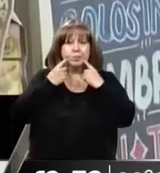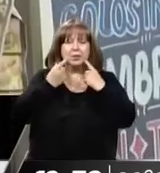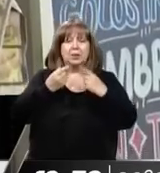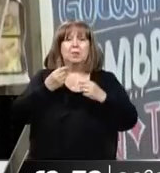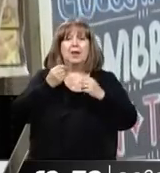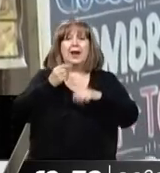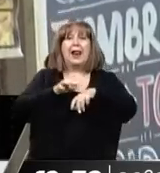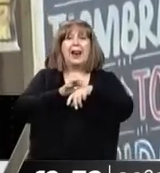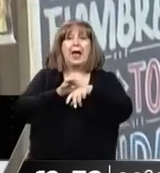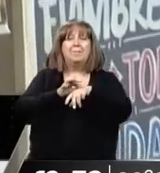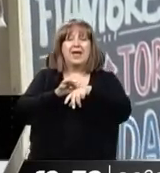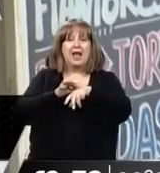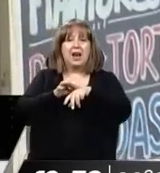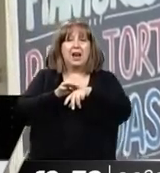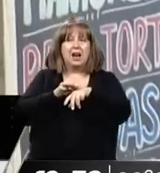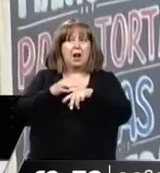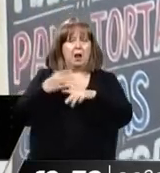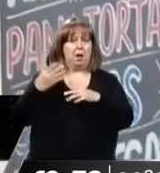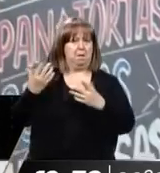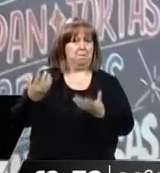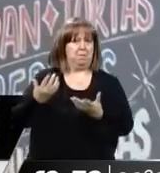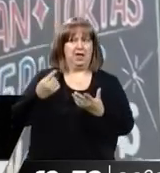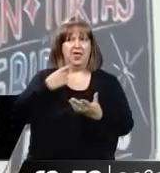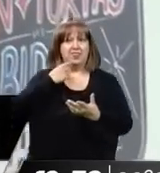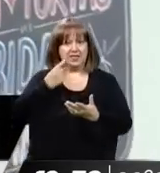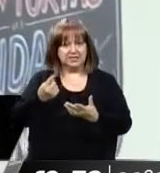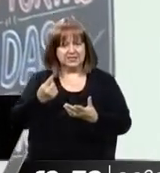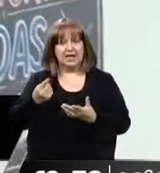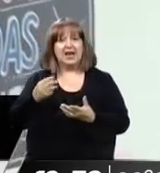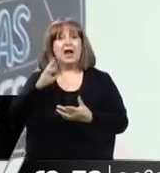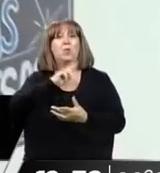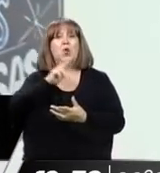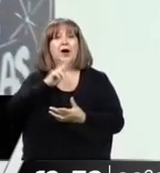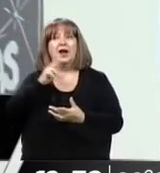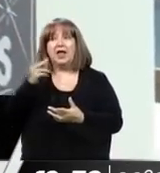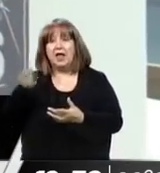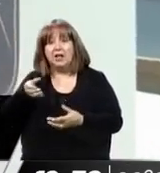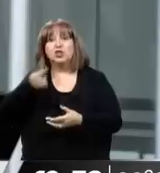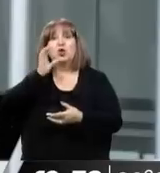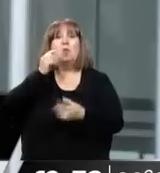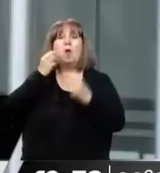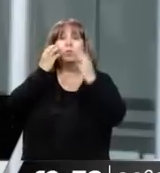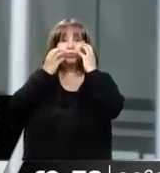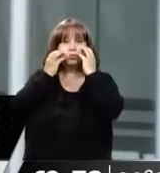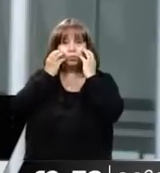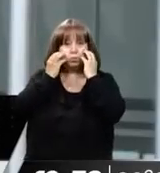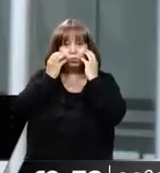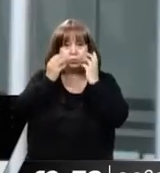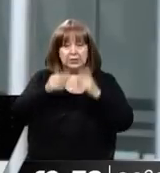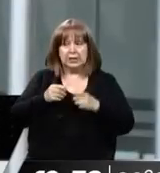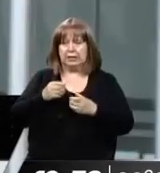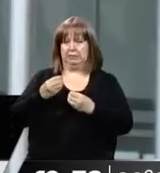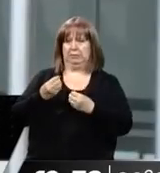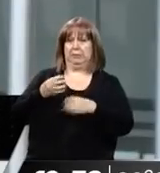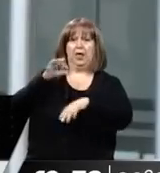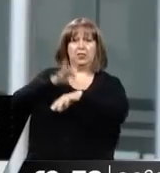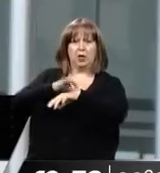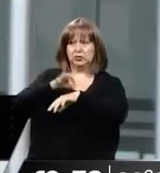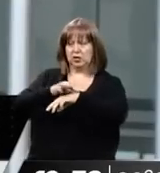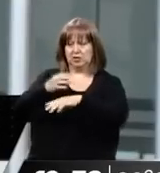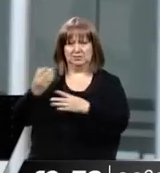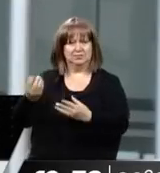ácido cójico no provoca todo lo que provocó en Rolando Aquino que era fue todo un trastorno de conciencia hasta llegar a toda una falla